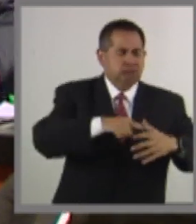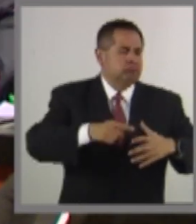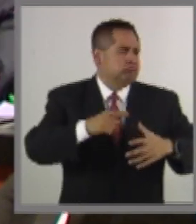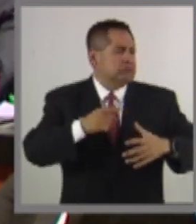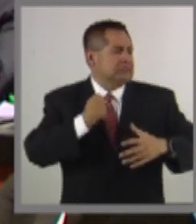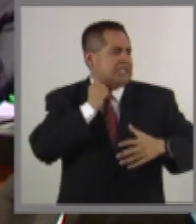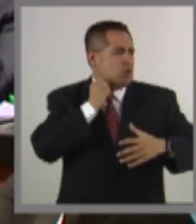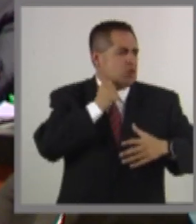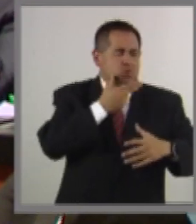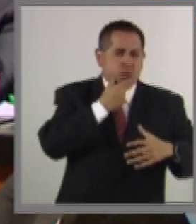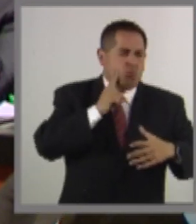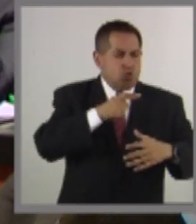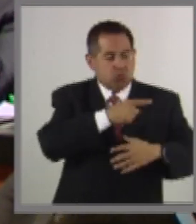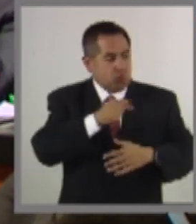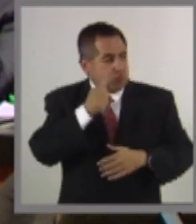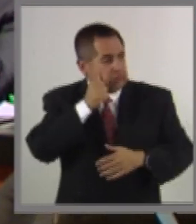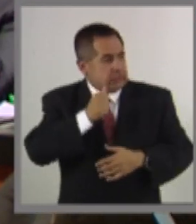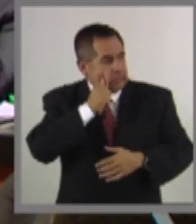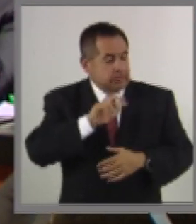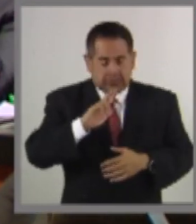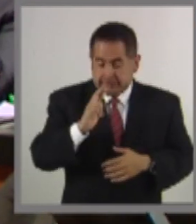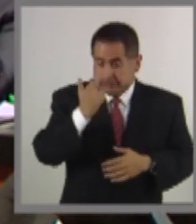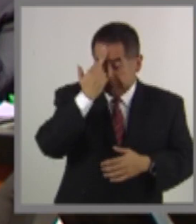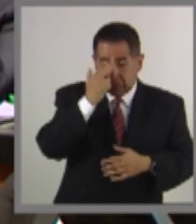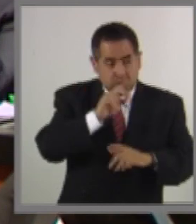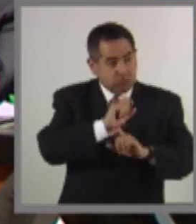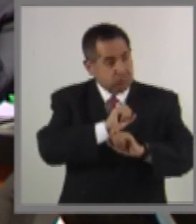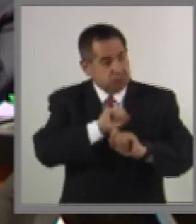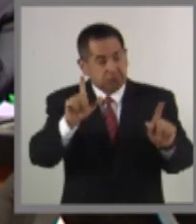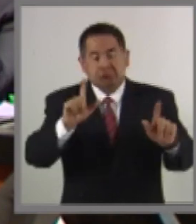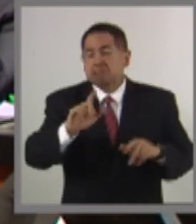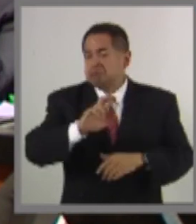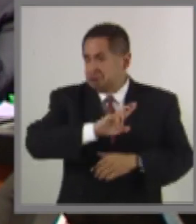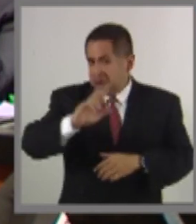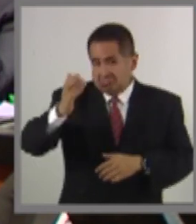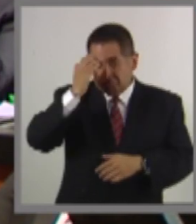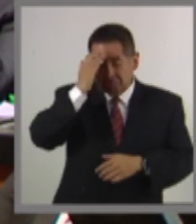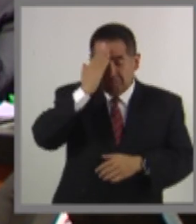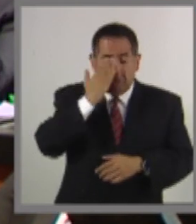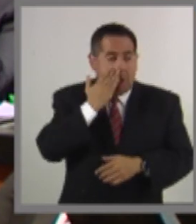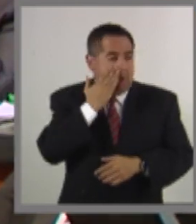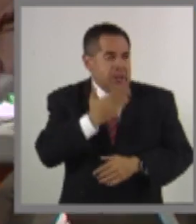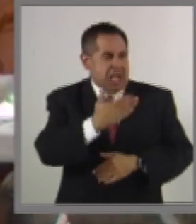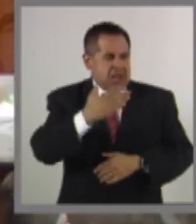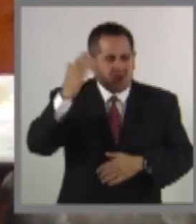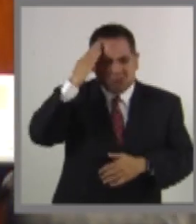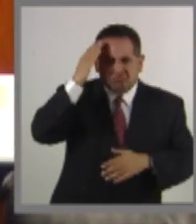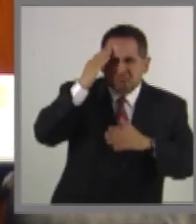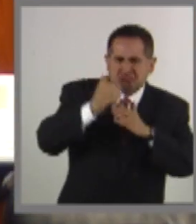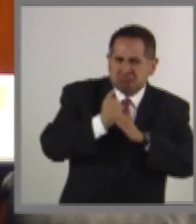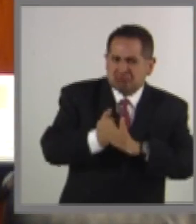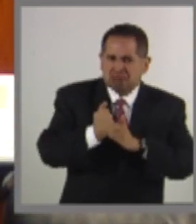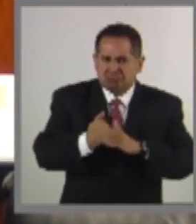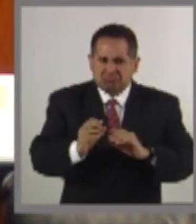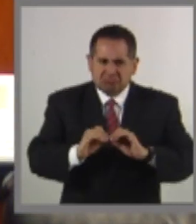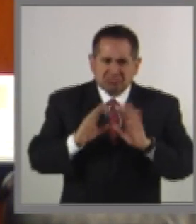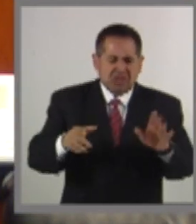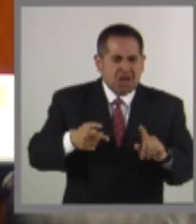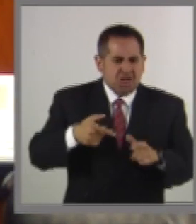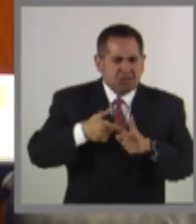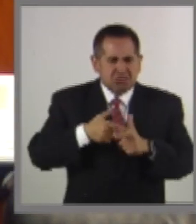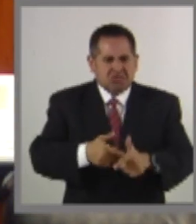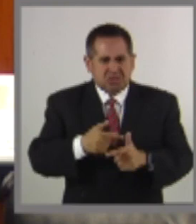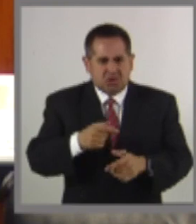senadores, siempre te la hemos reconocido, lo has hecho con liderazgo, lo has hecho con claridad, con